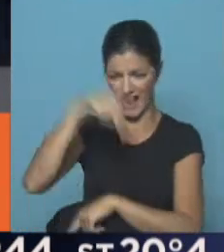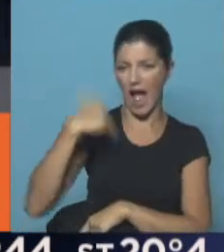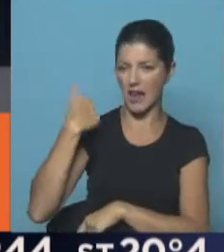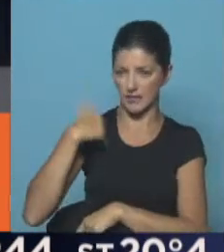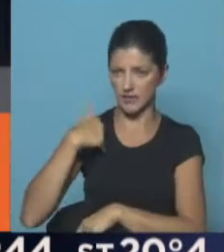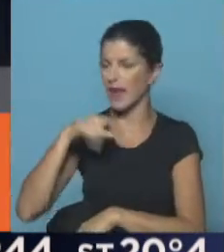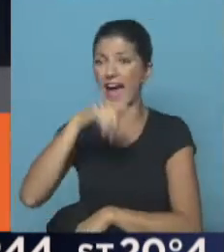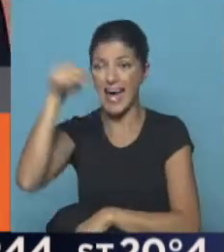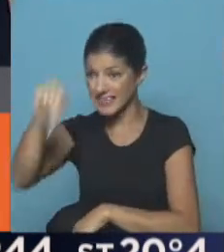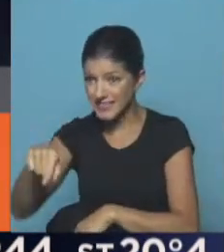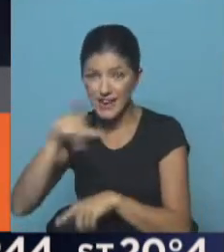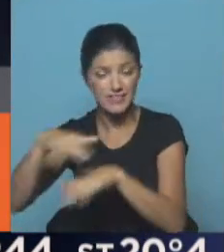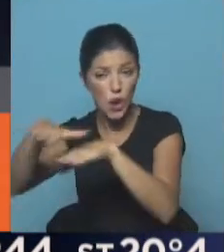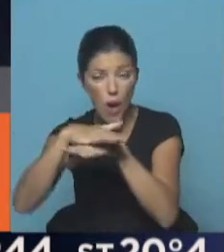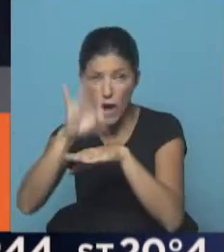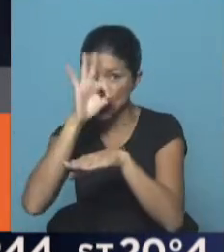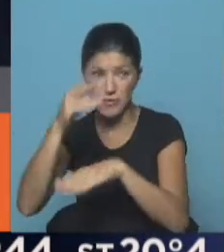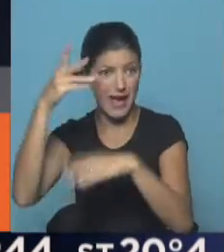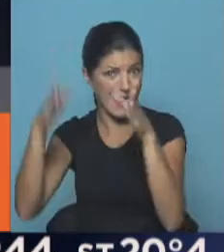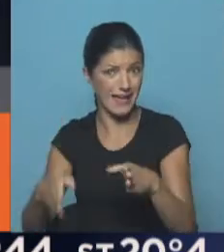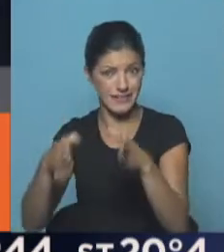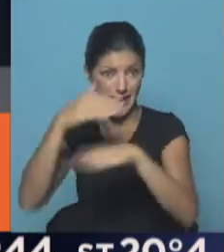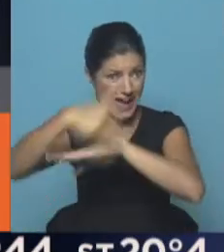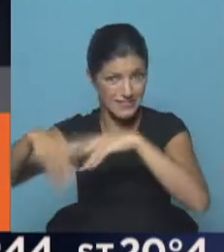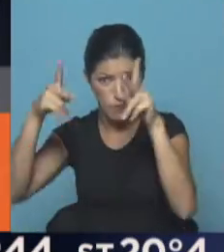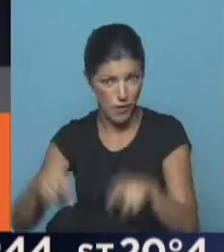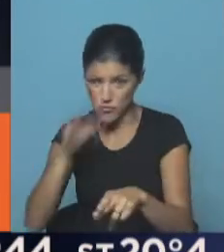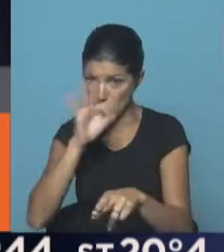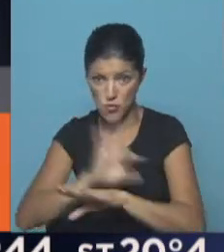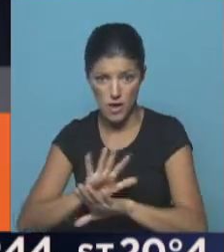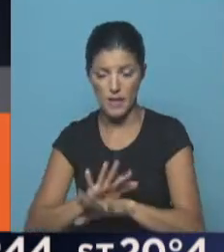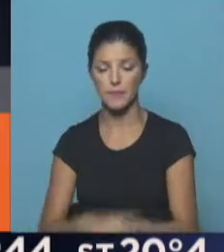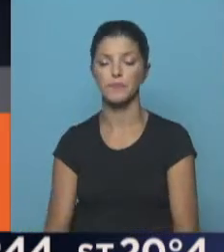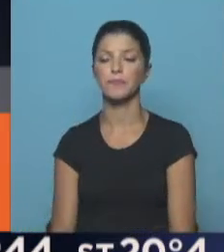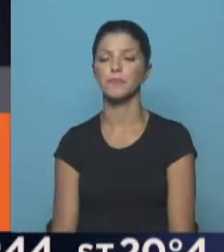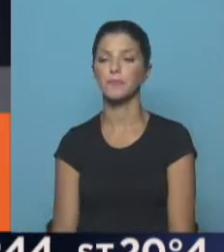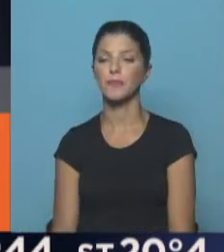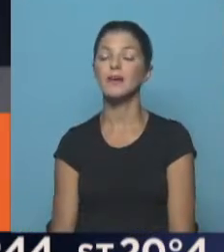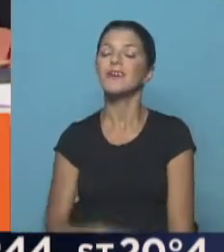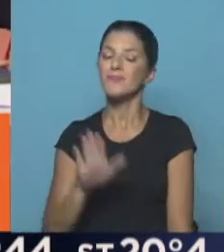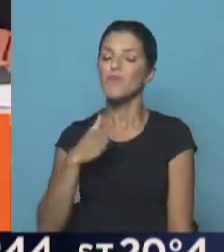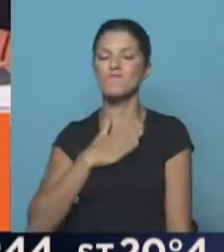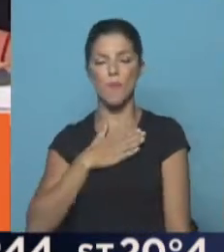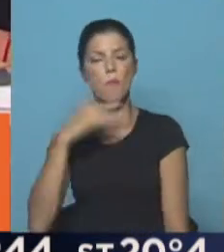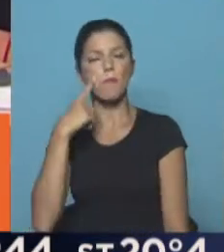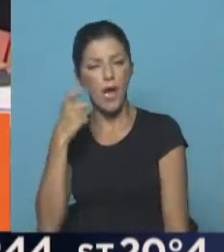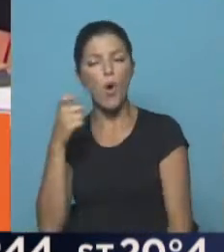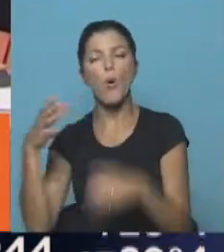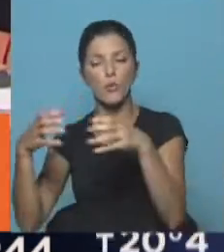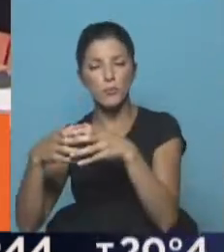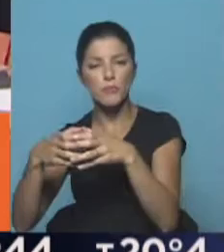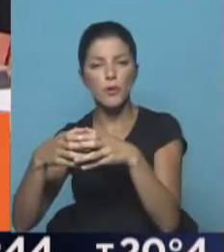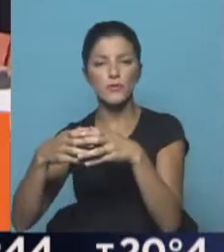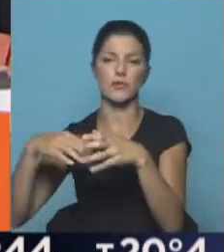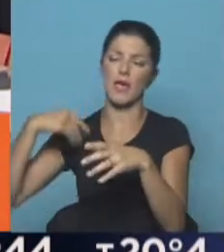cortan las calles y demás. Lo que percibo, de todas maneras, es un desencanto con los partidos